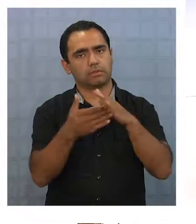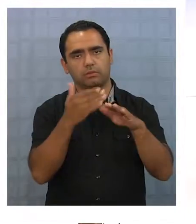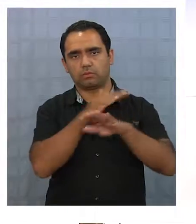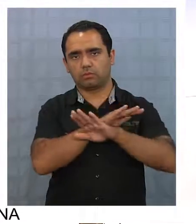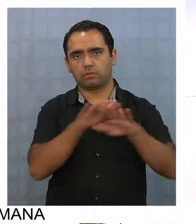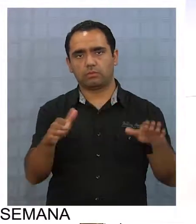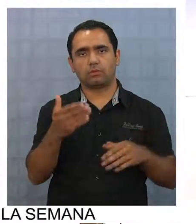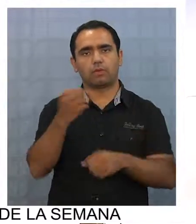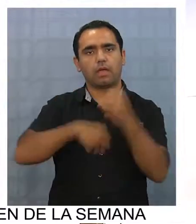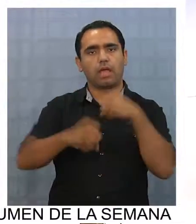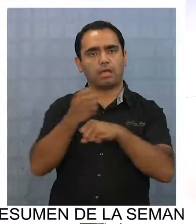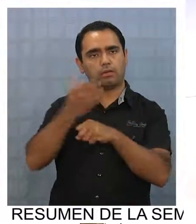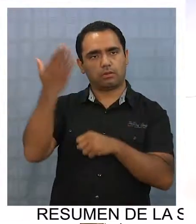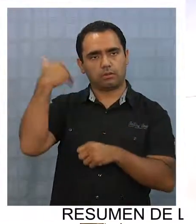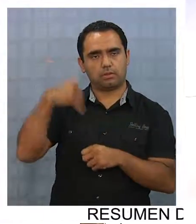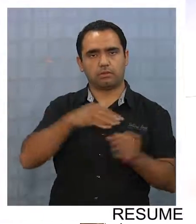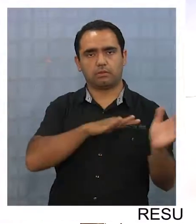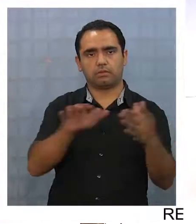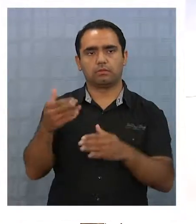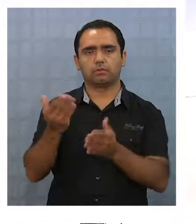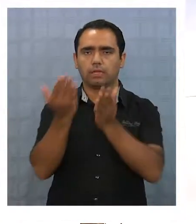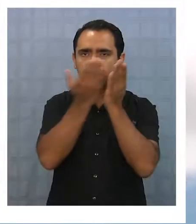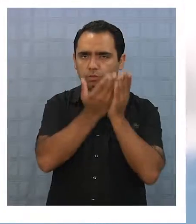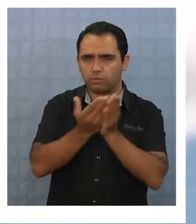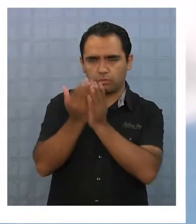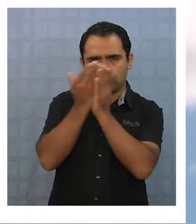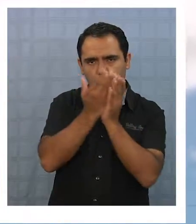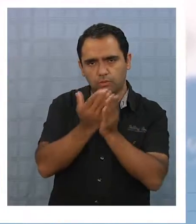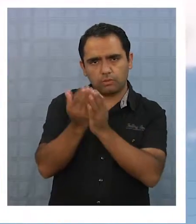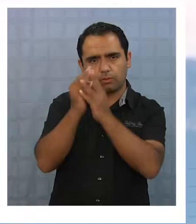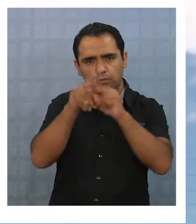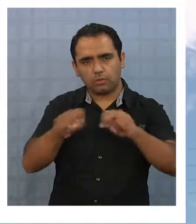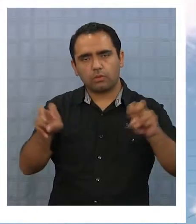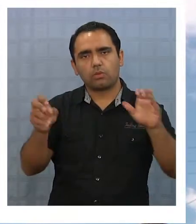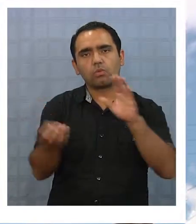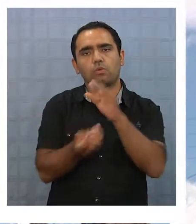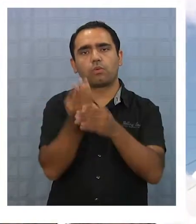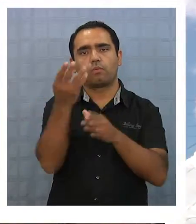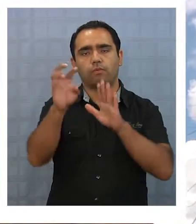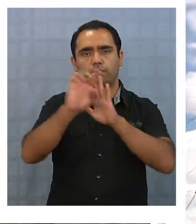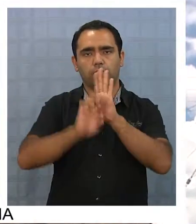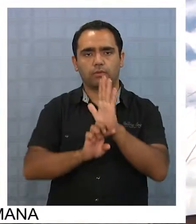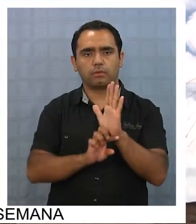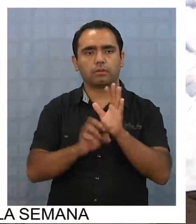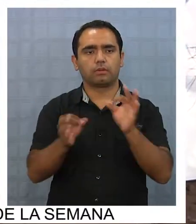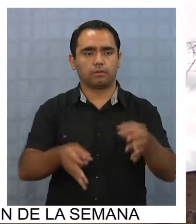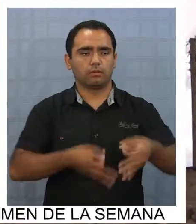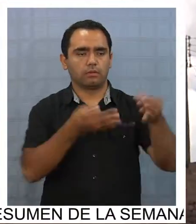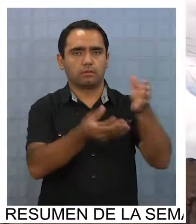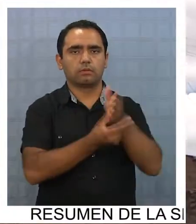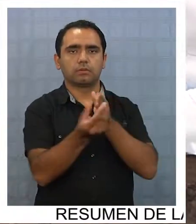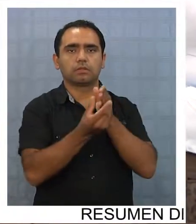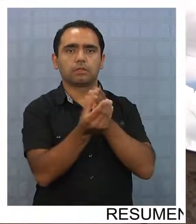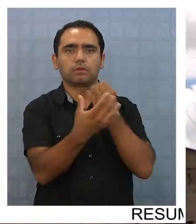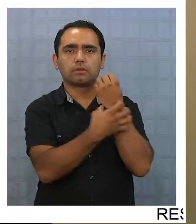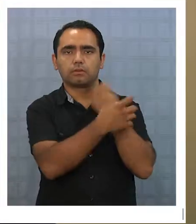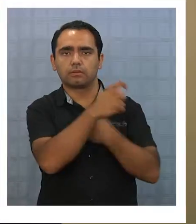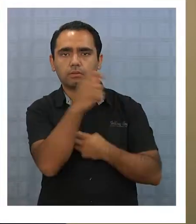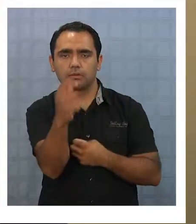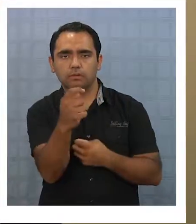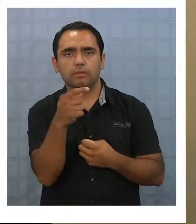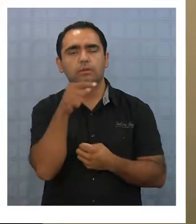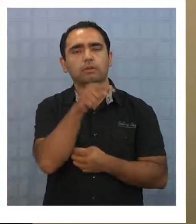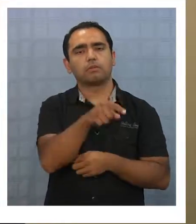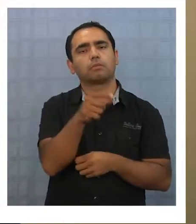empresa adjudicada en años anteriores. Se hizo el estudio de un nuevo proyecto que fue presentado al Consejo Regional